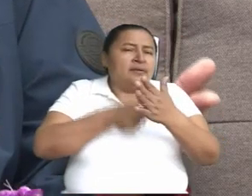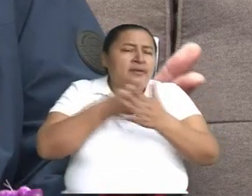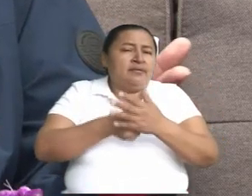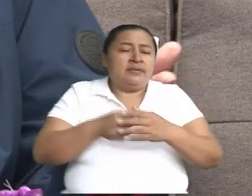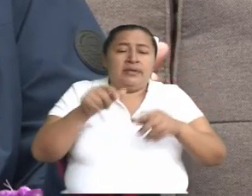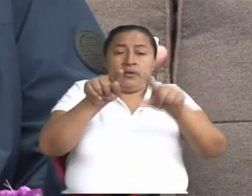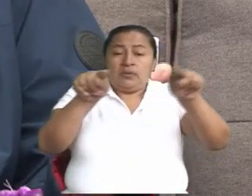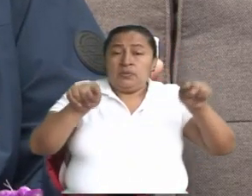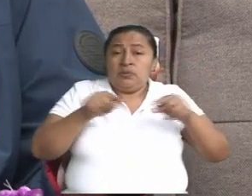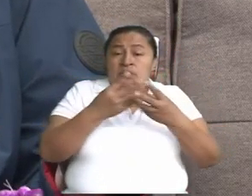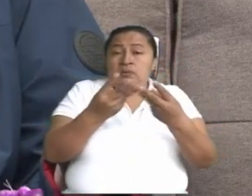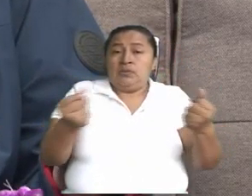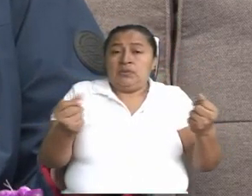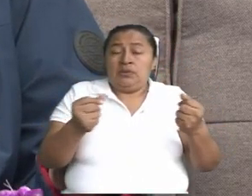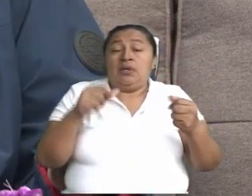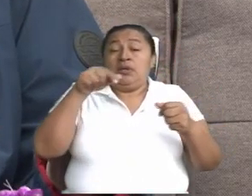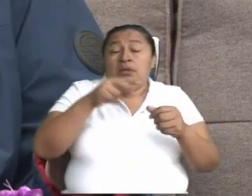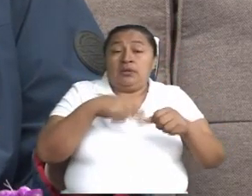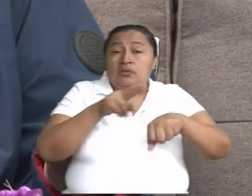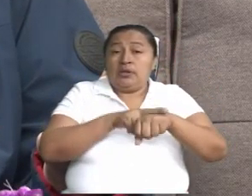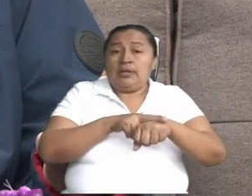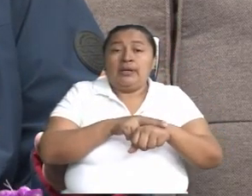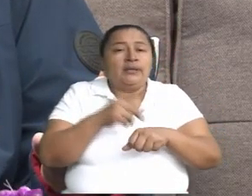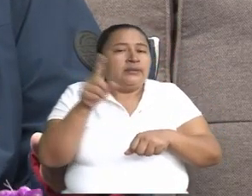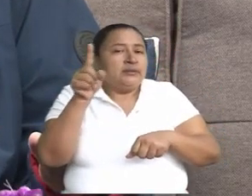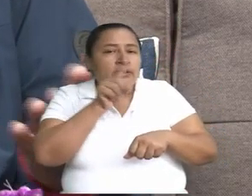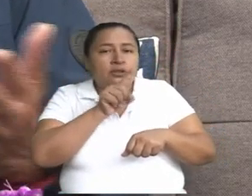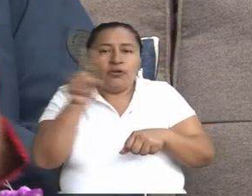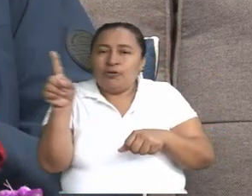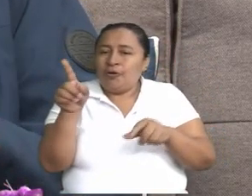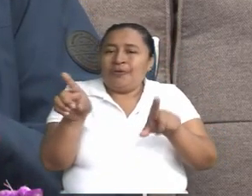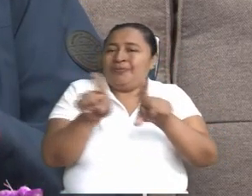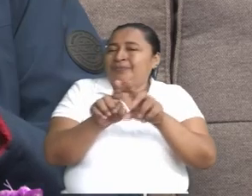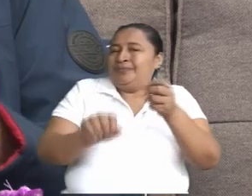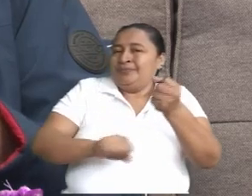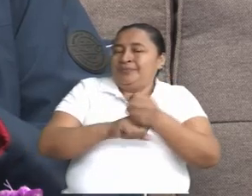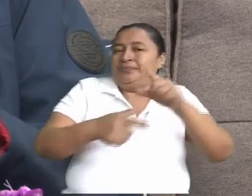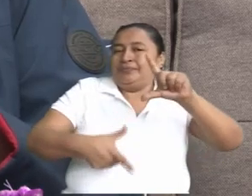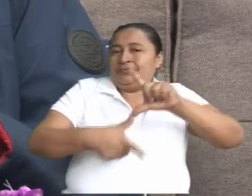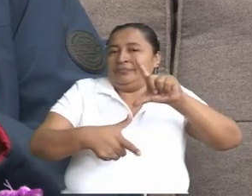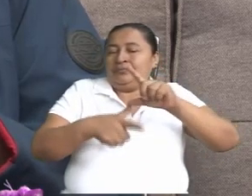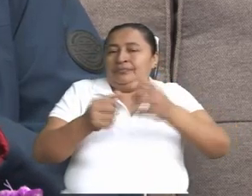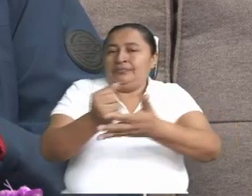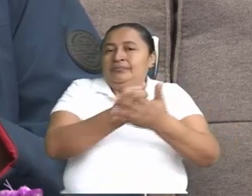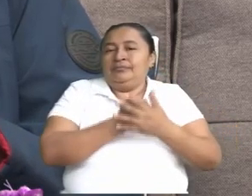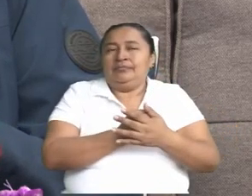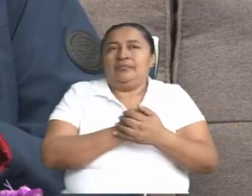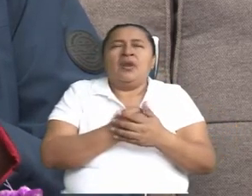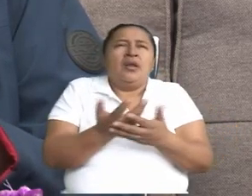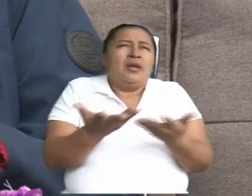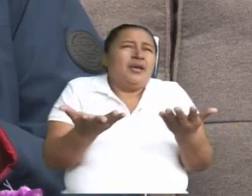no sos latinoamericanista. Es como que no pudiera